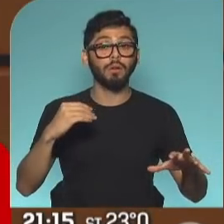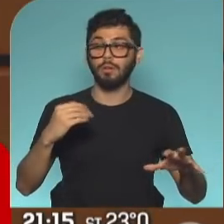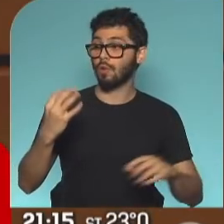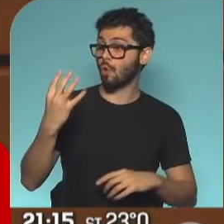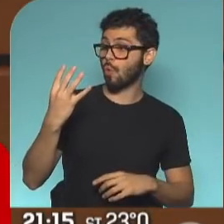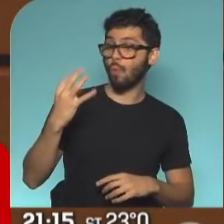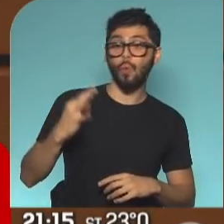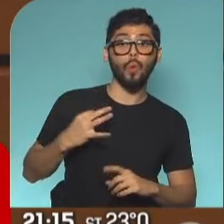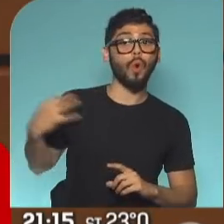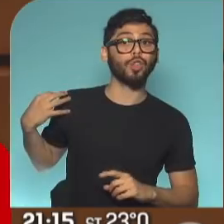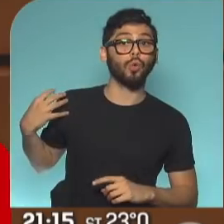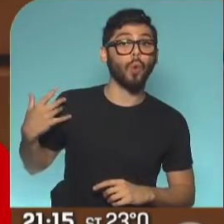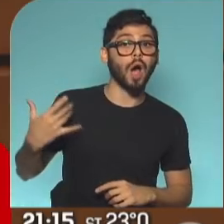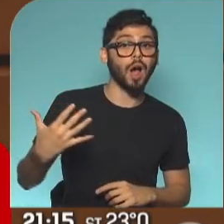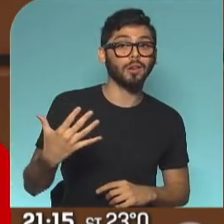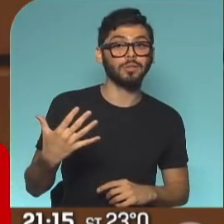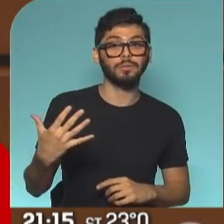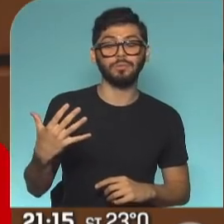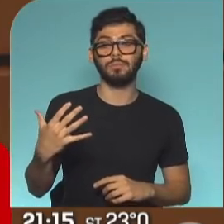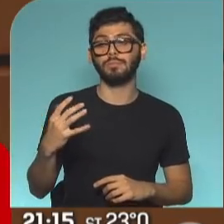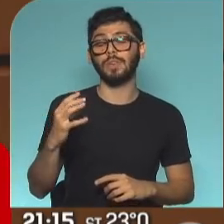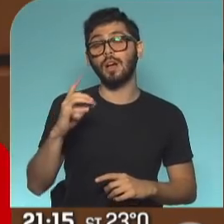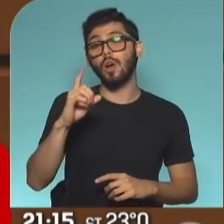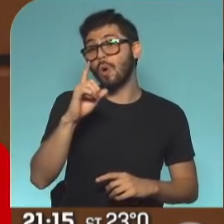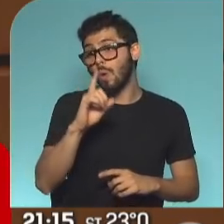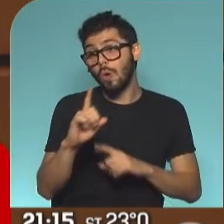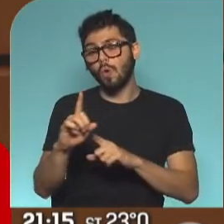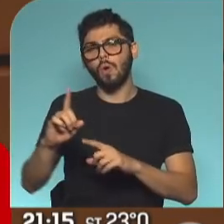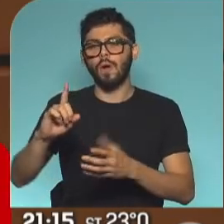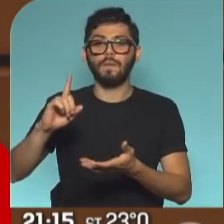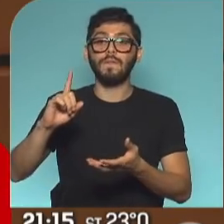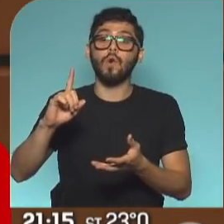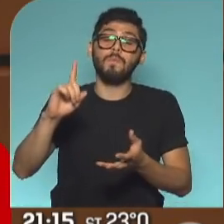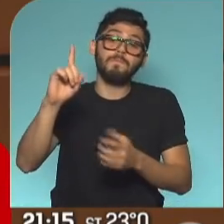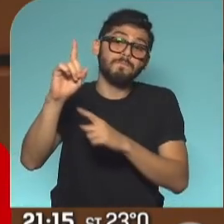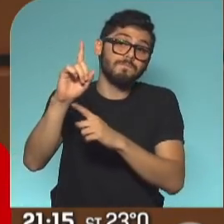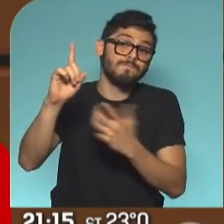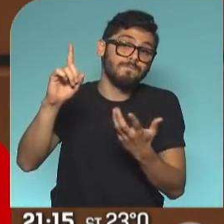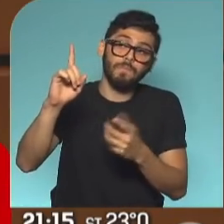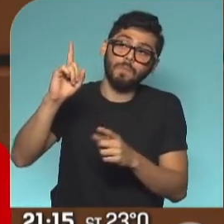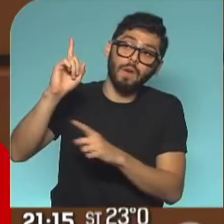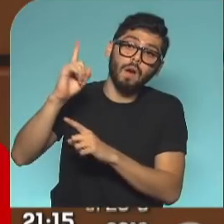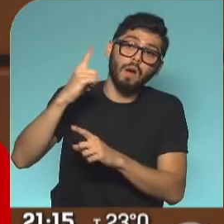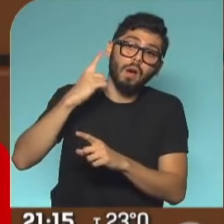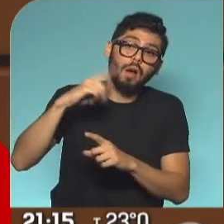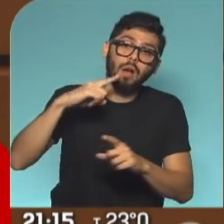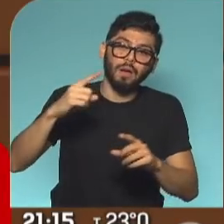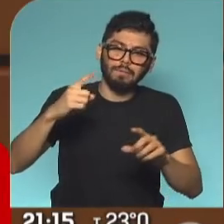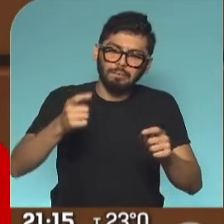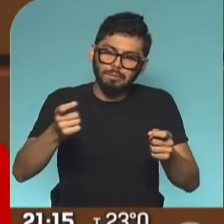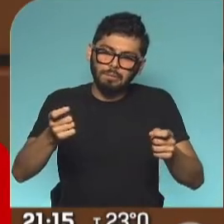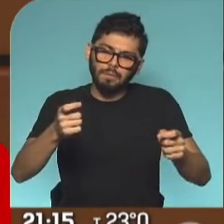donde desde algún lugar hicieron todo lo necesario para dividirnos, para separarnos, para ponernos en lugares